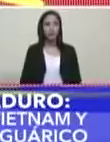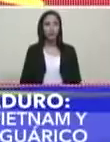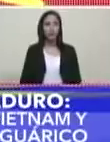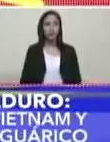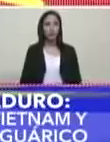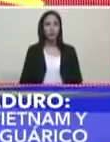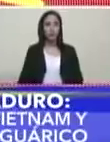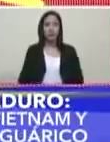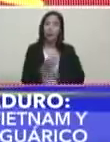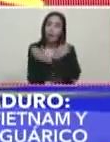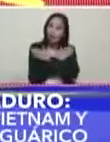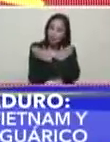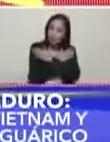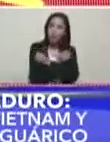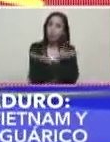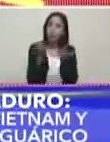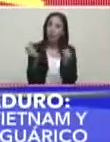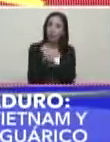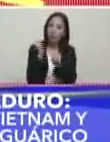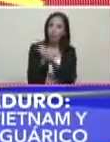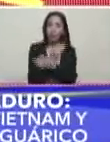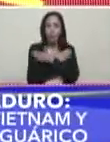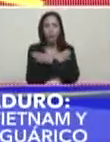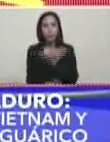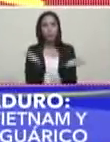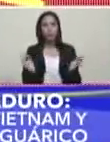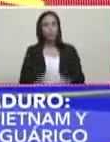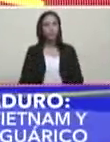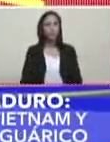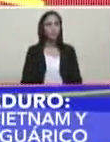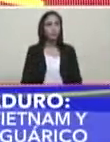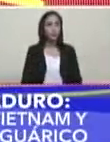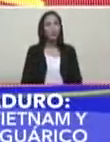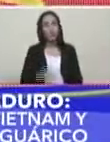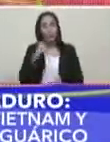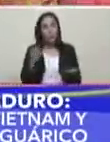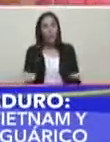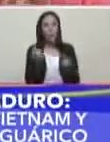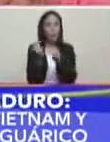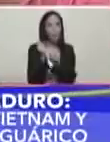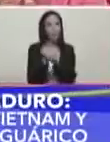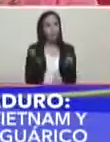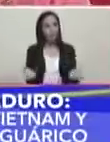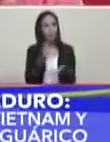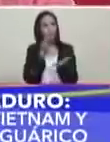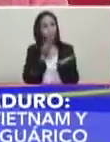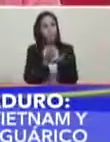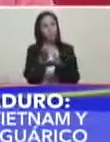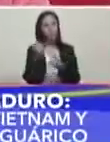Felicito a la clase obrera del país, a los empresarios productivos. Continuemos trabajando.